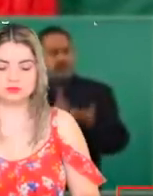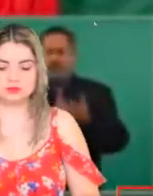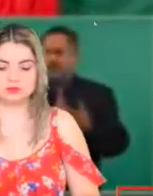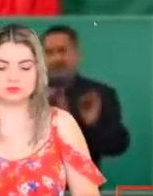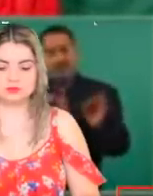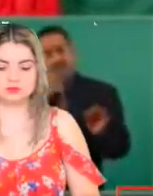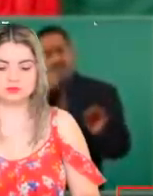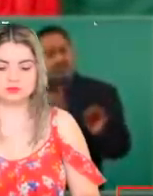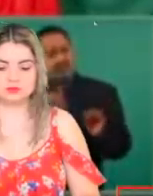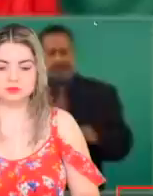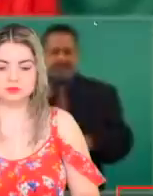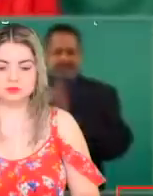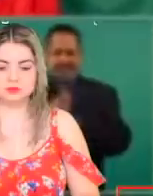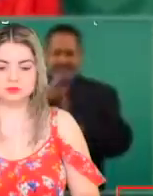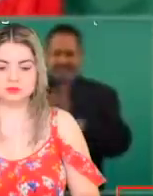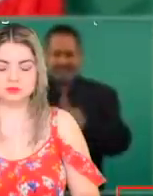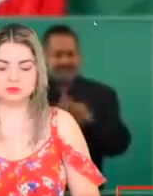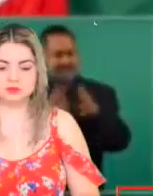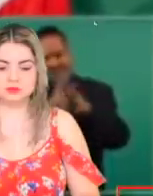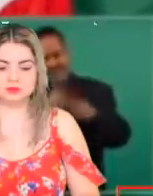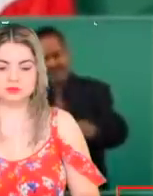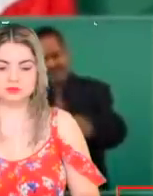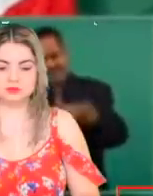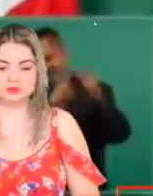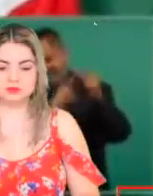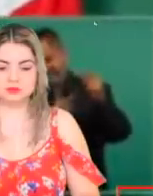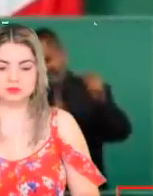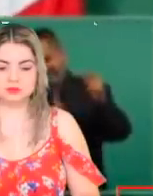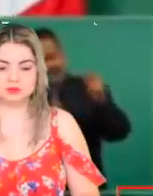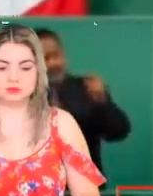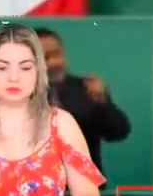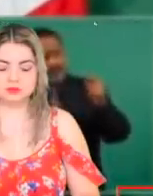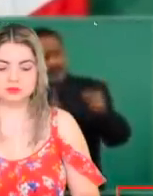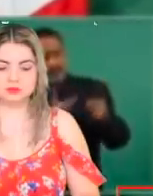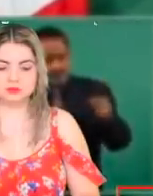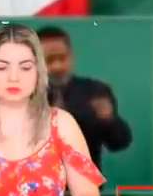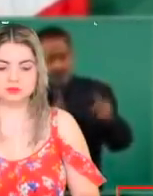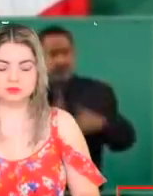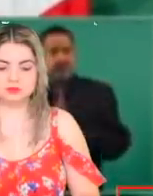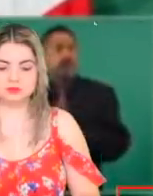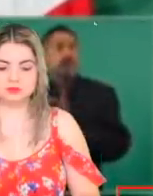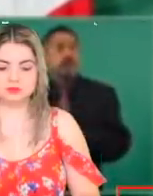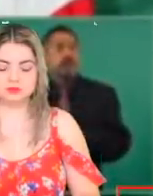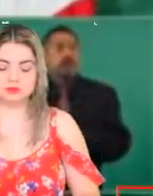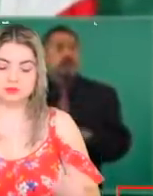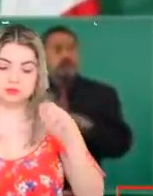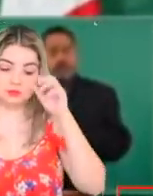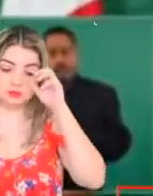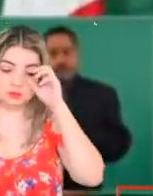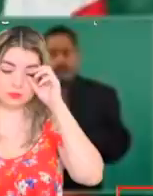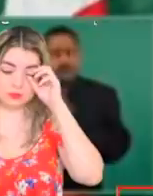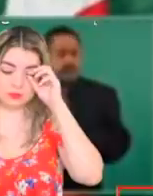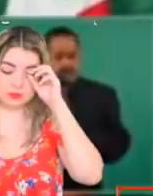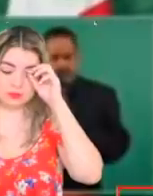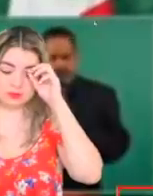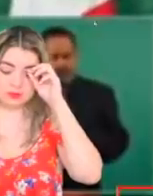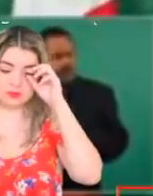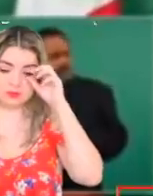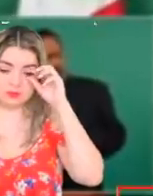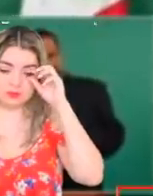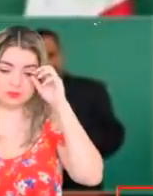orgullo de ser el de mayor extensión territorial. La gente de Ensenada siempre